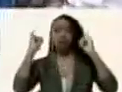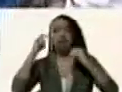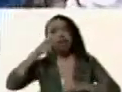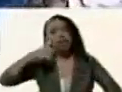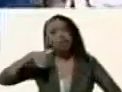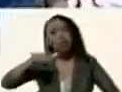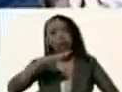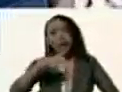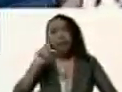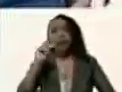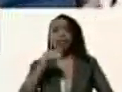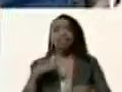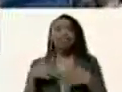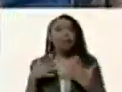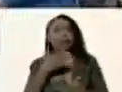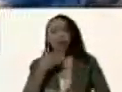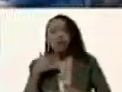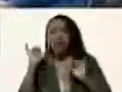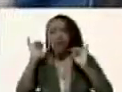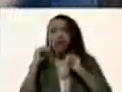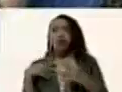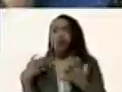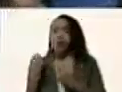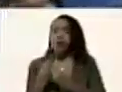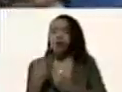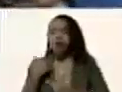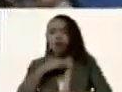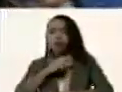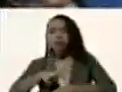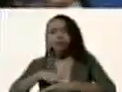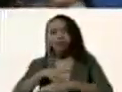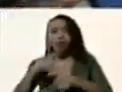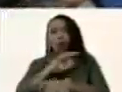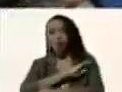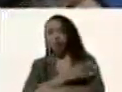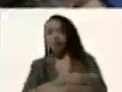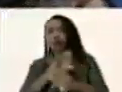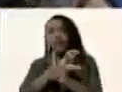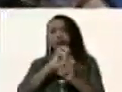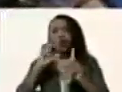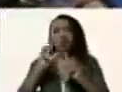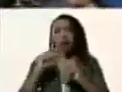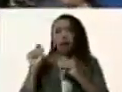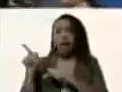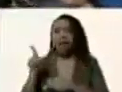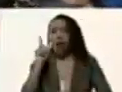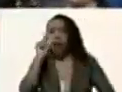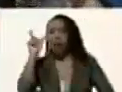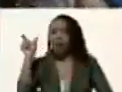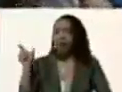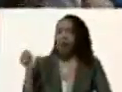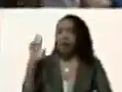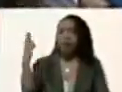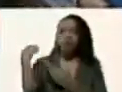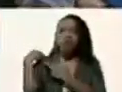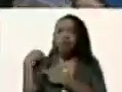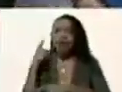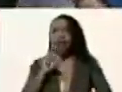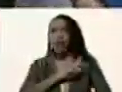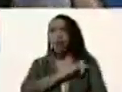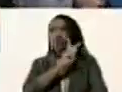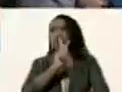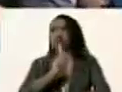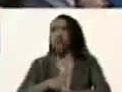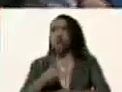regalo, acompañado de nuestro hermano ministro del Poder Popular para la Cultura, Ernesto Villegas, de nuestro poeta Luis Alberto Crespo,